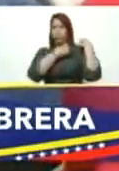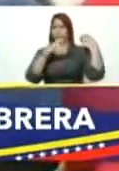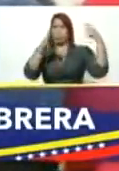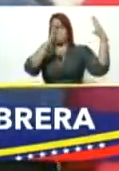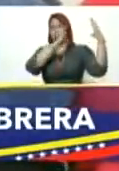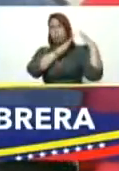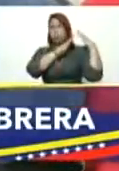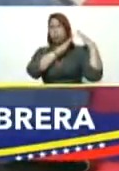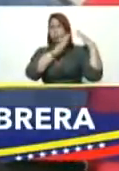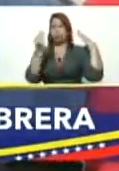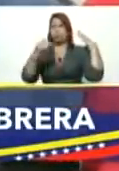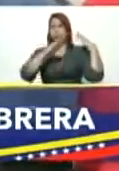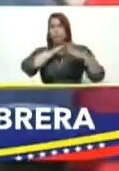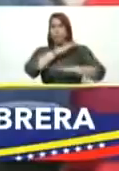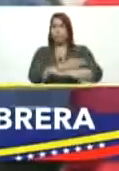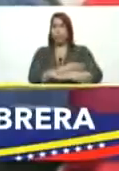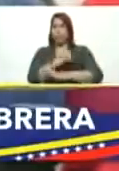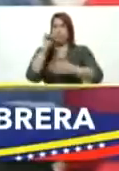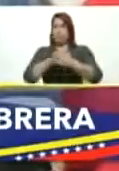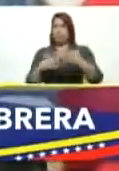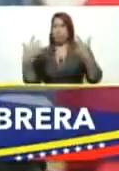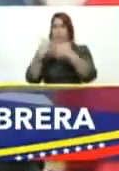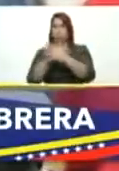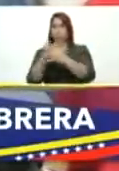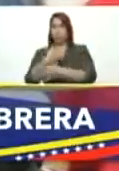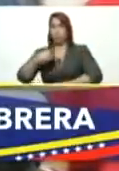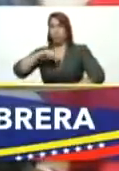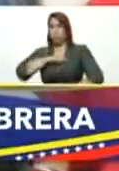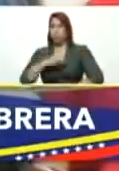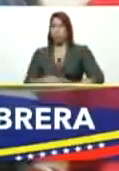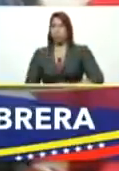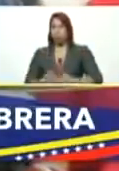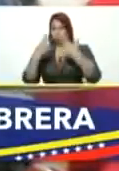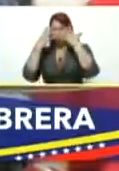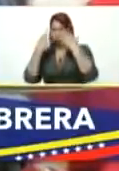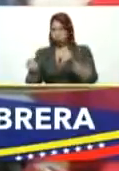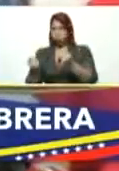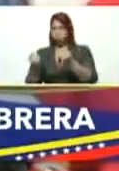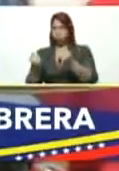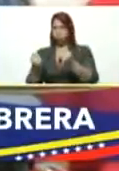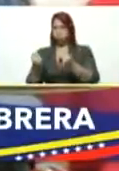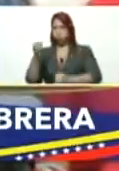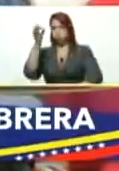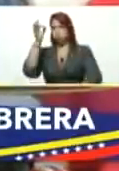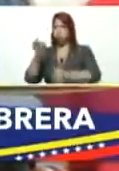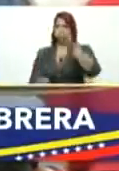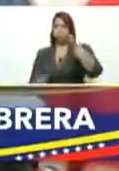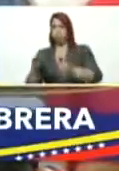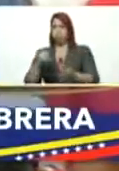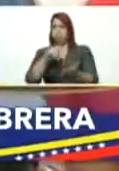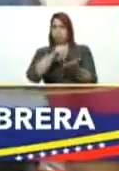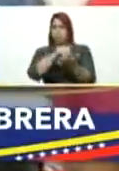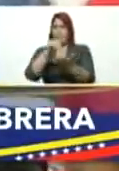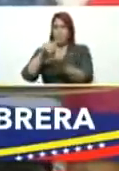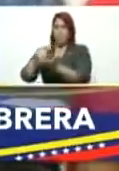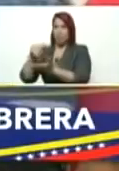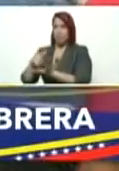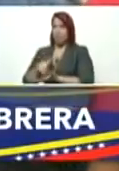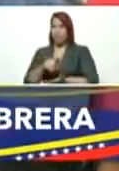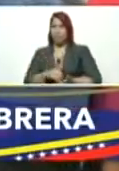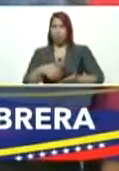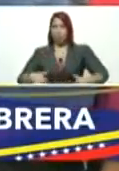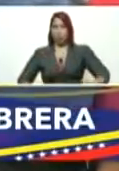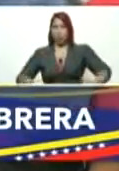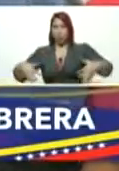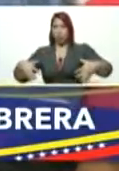más fuerte y sin duda hemos comprendido que la justa distribución de la riqueza va de